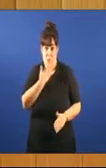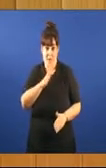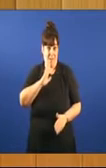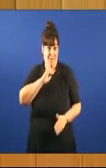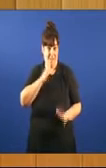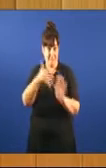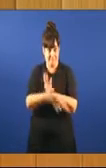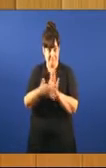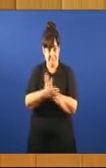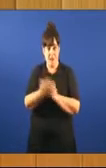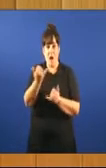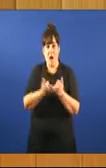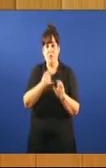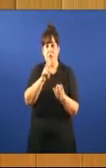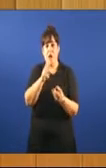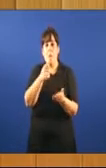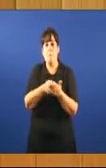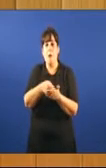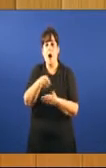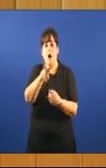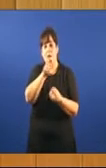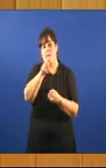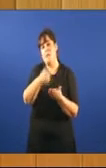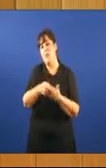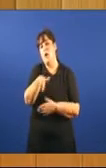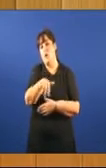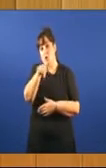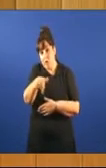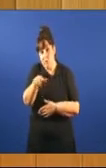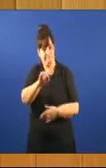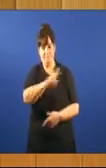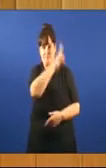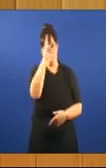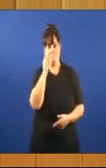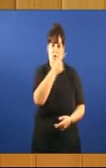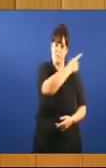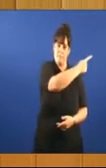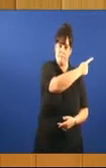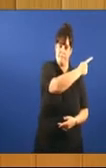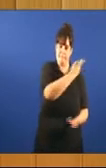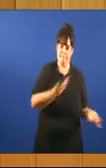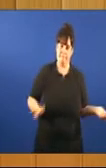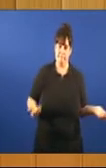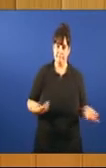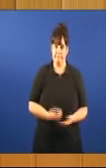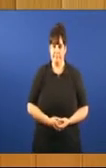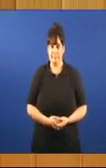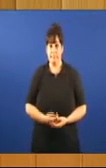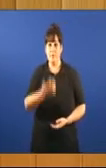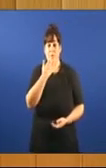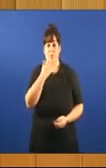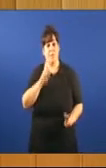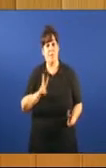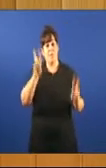aquí senón en Madrid. Mire, facendo un cálculo conservador, a territorialización do imposto de